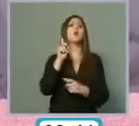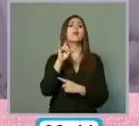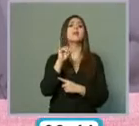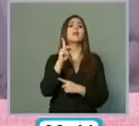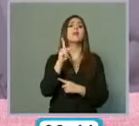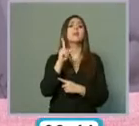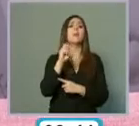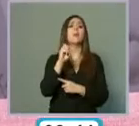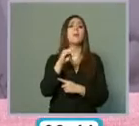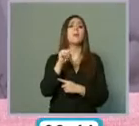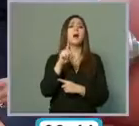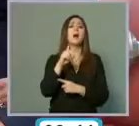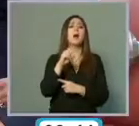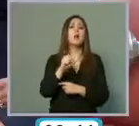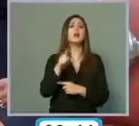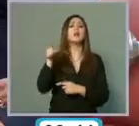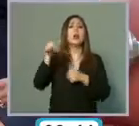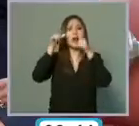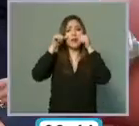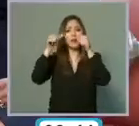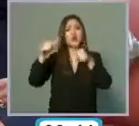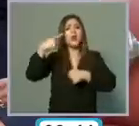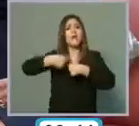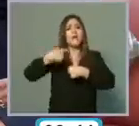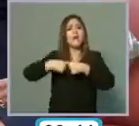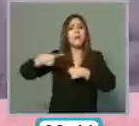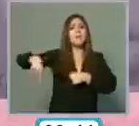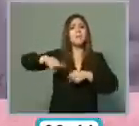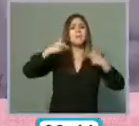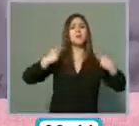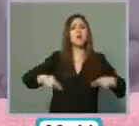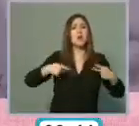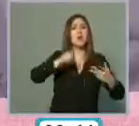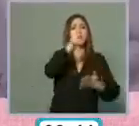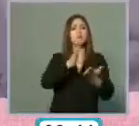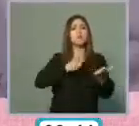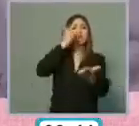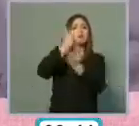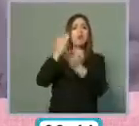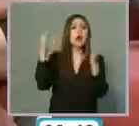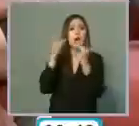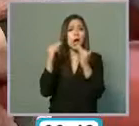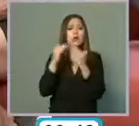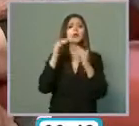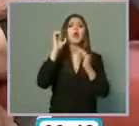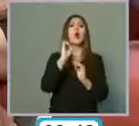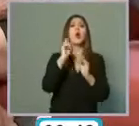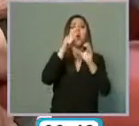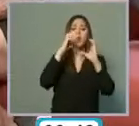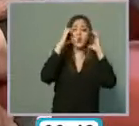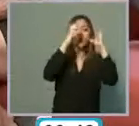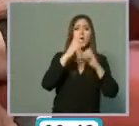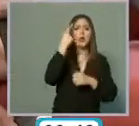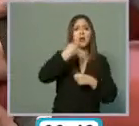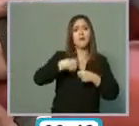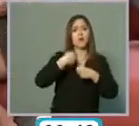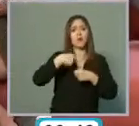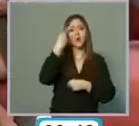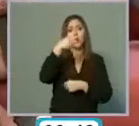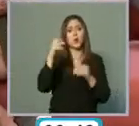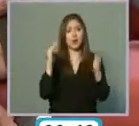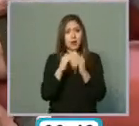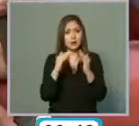para atención de los enfermos a domicilio o para en la casa saber cómo atender a los enfermos en la Eso casa. De mínimo saber inyectar,